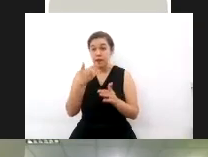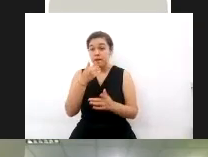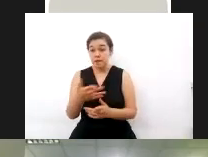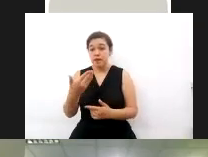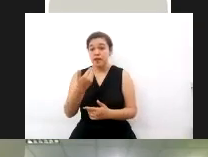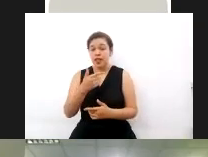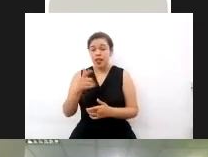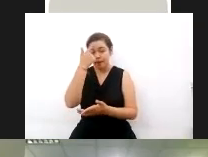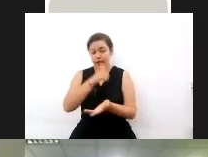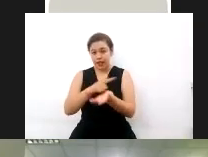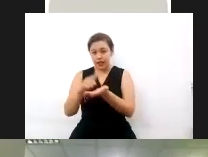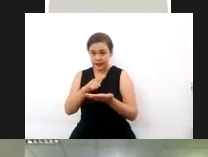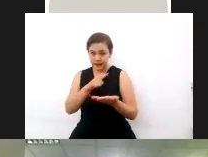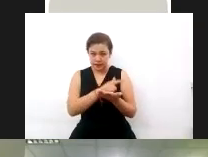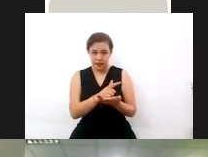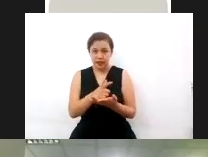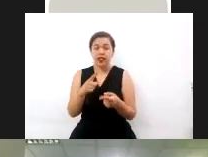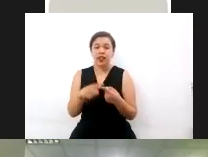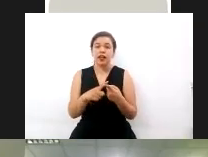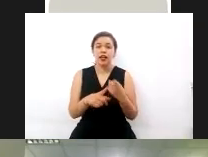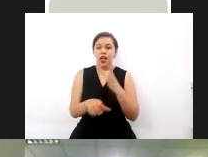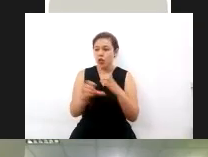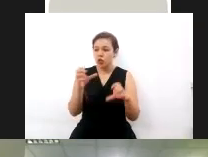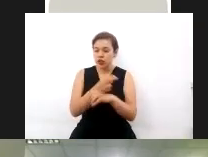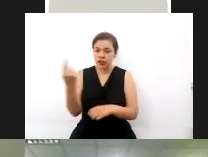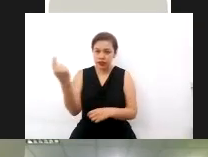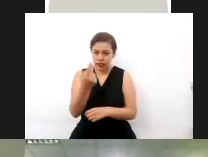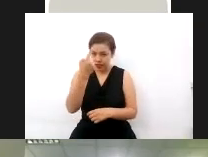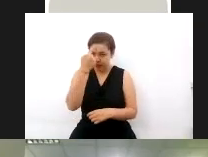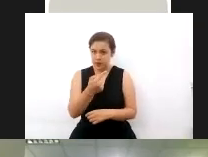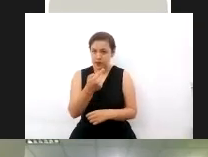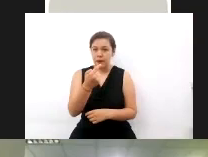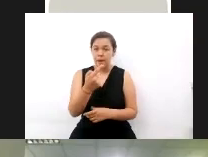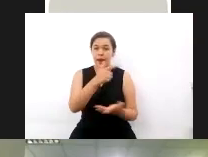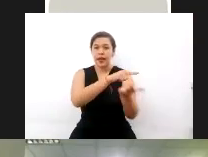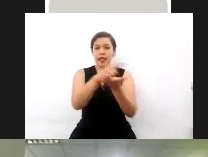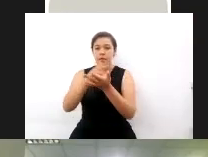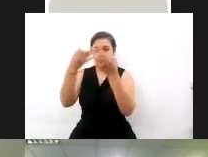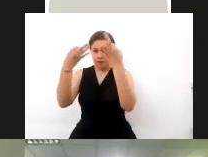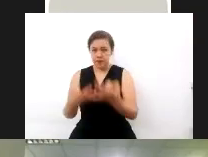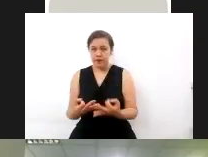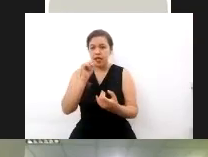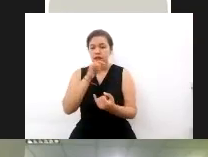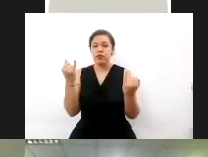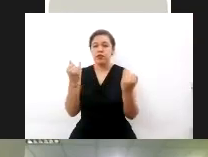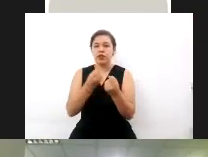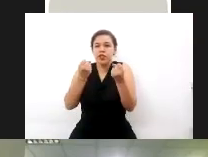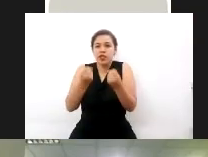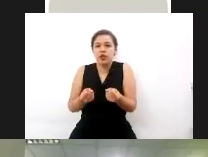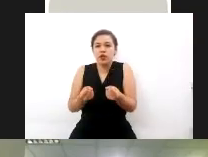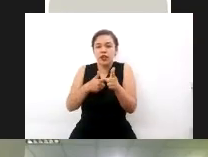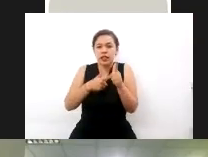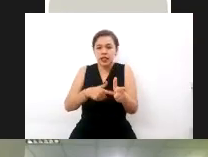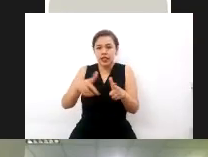de limpieza, que tenga los insumos necesarios para poder tener una limpieza adecuada y mantener la seguridad del